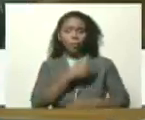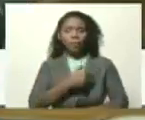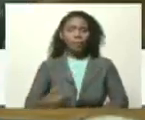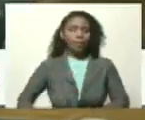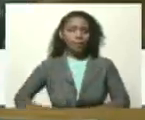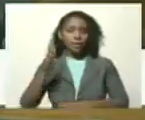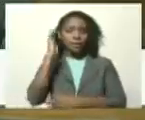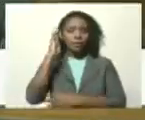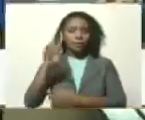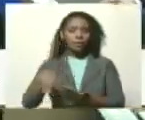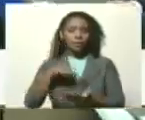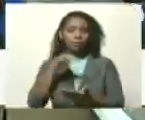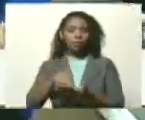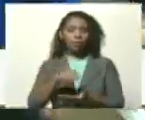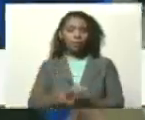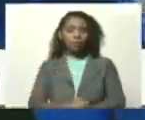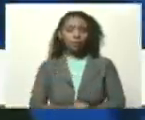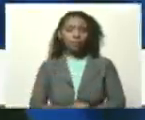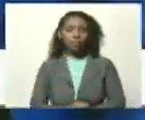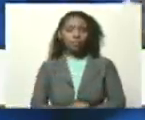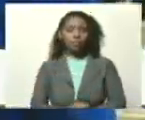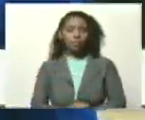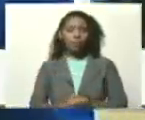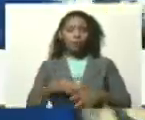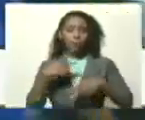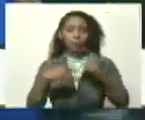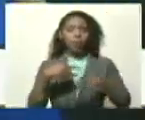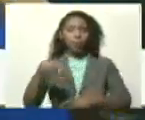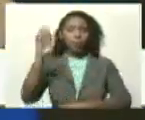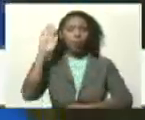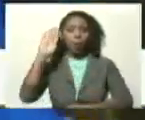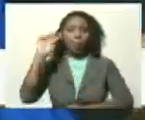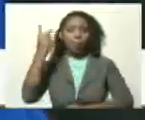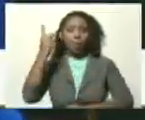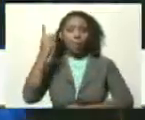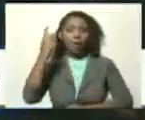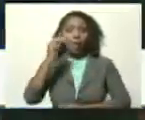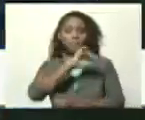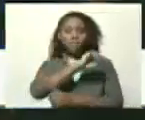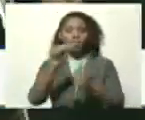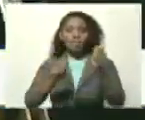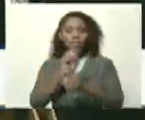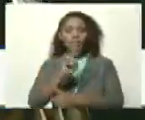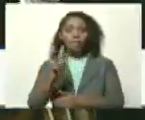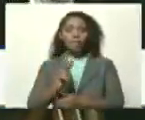de la Asamblea Nacional. Vamos a proceder a la juramentación de la primera vicepresidenta.